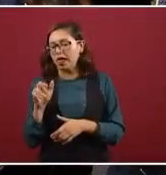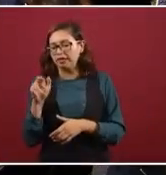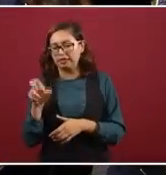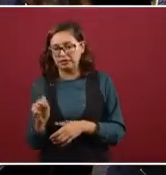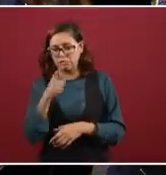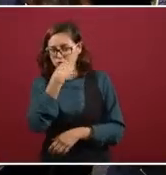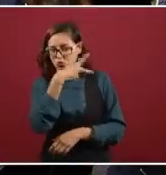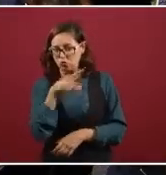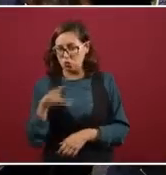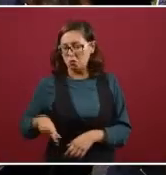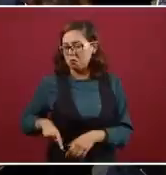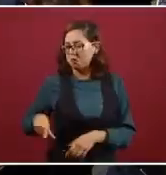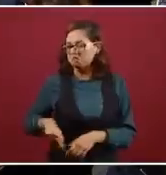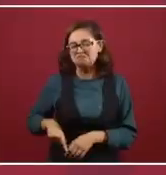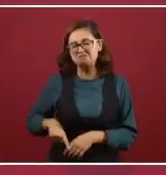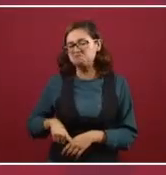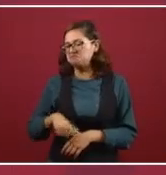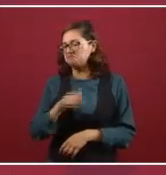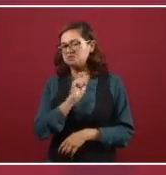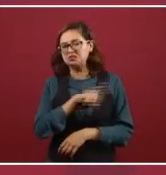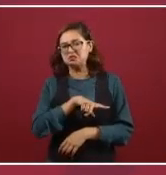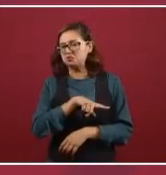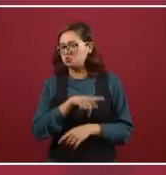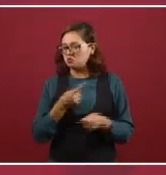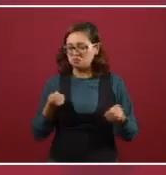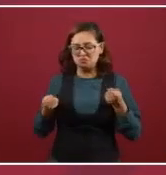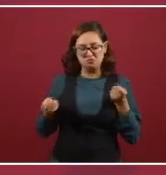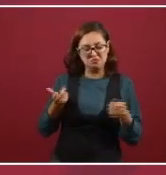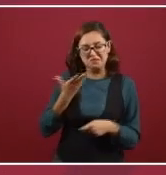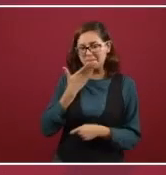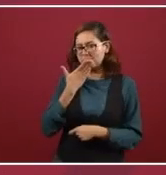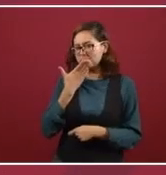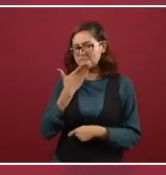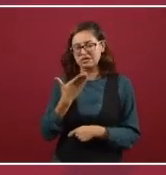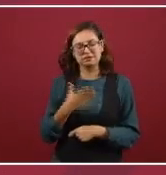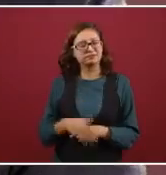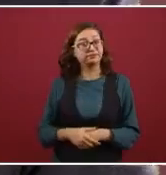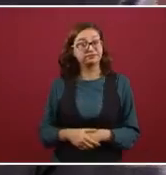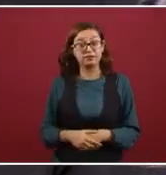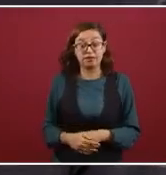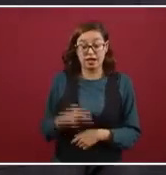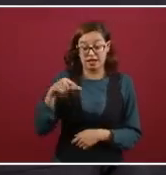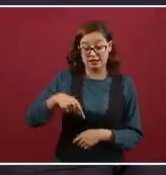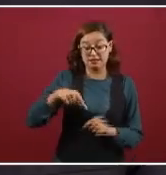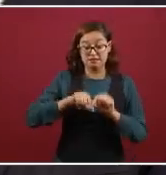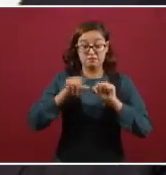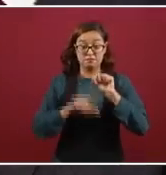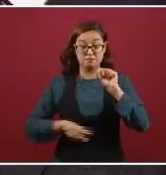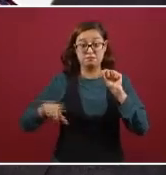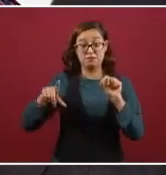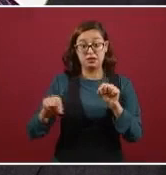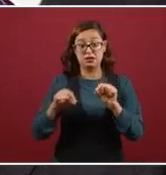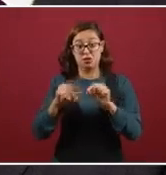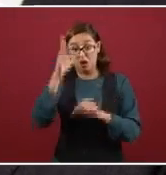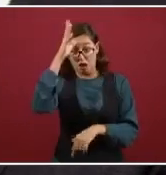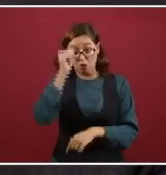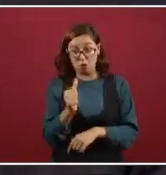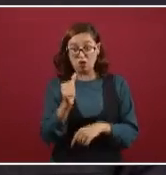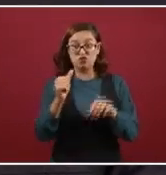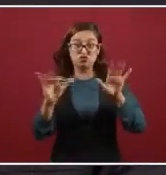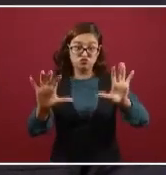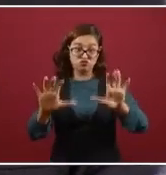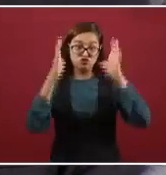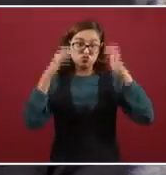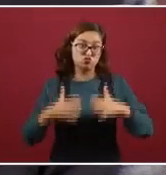Esa mala experiencia que tenemos nosotros del operativo rápido y furioso